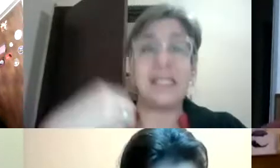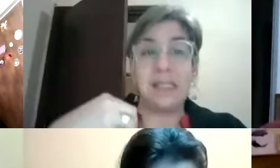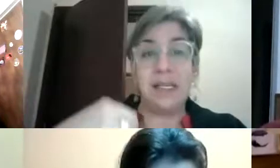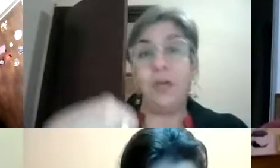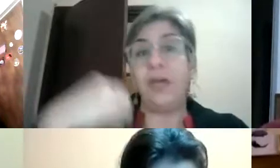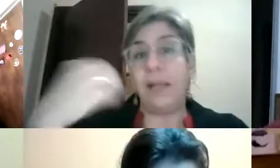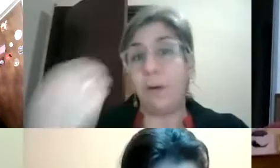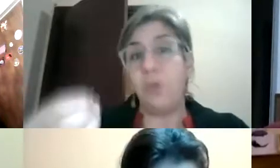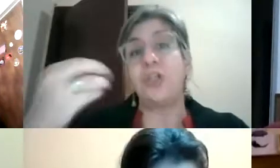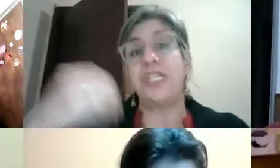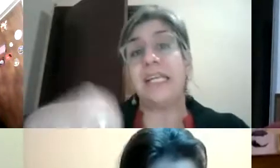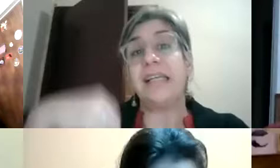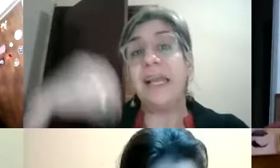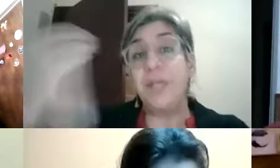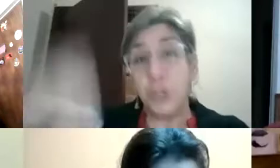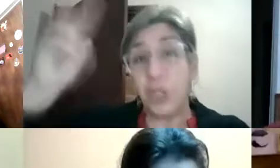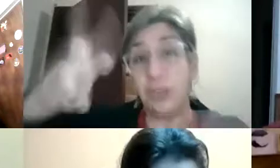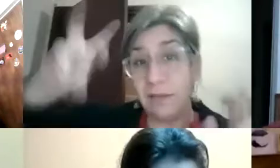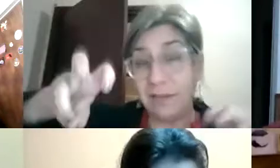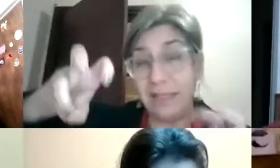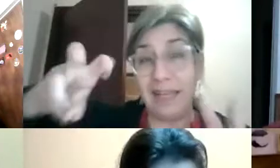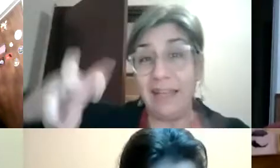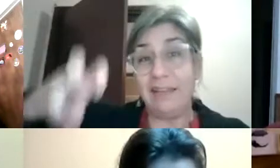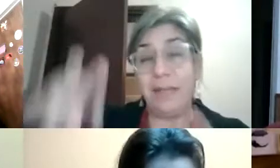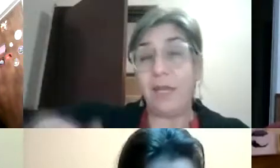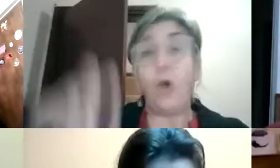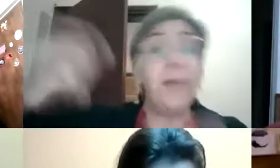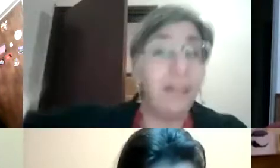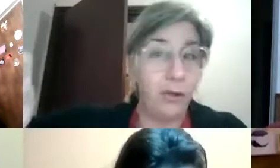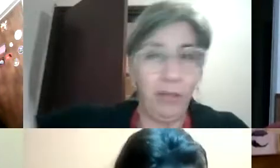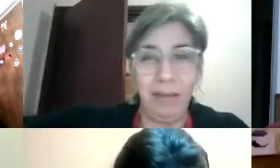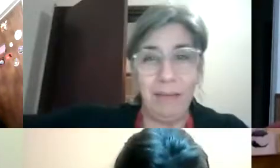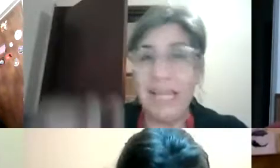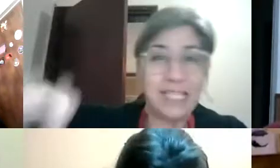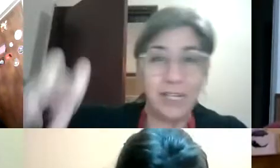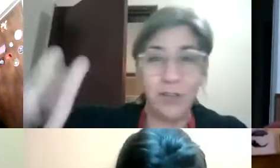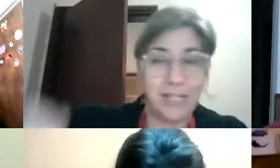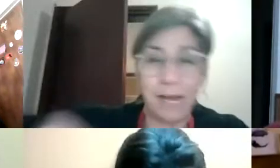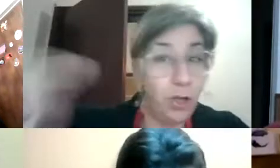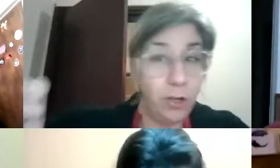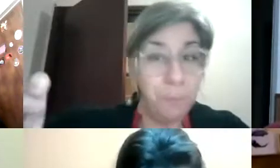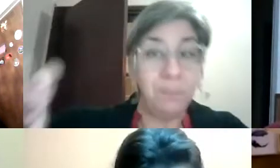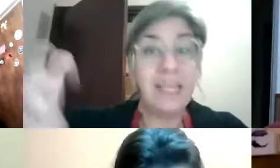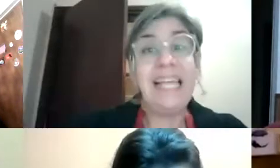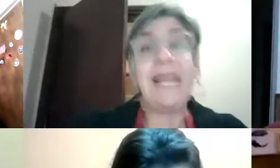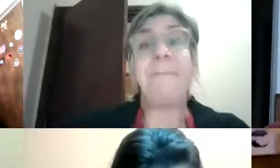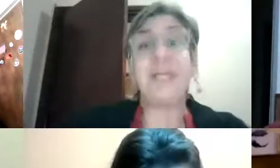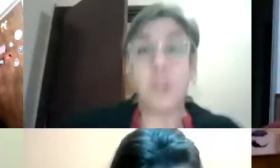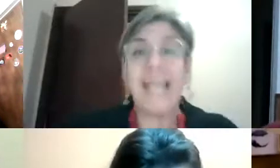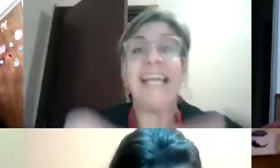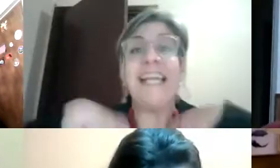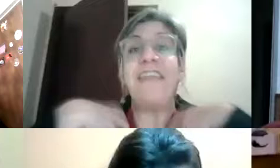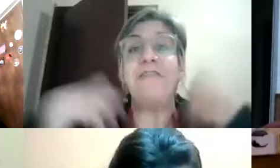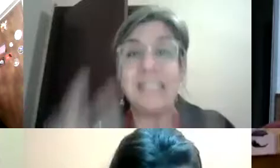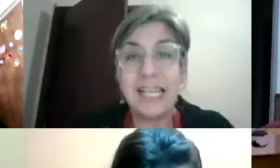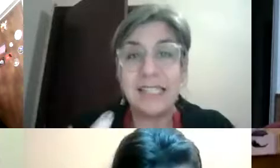vacuna es lo que es la vacuna, ¿no? Inyectar el bicho de COVID, o de VIH, o de sarampión, la